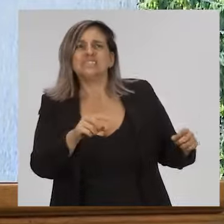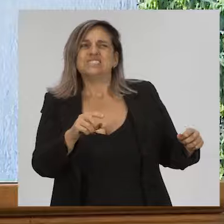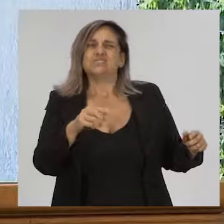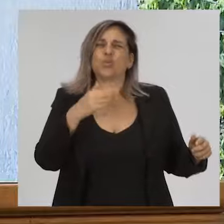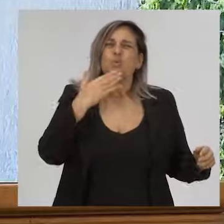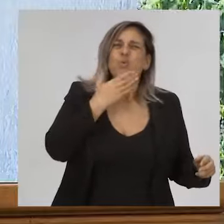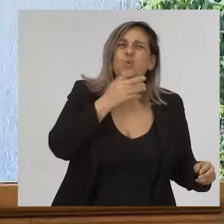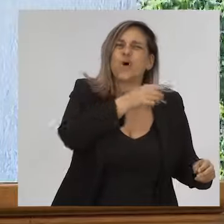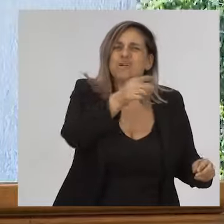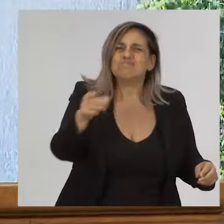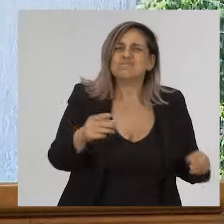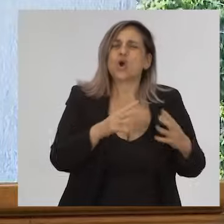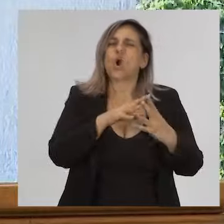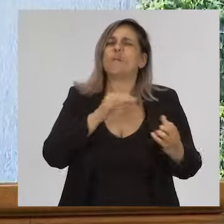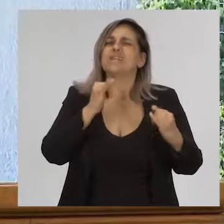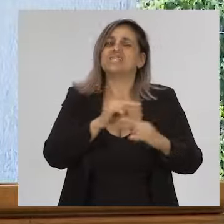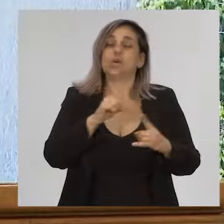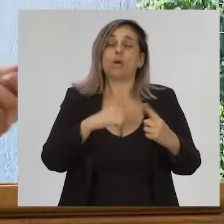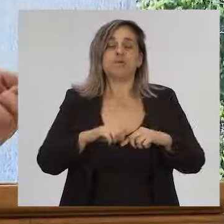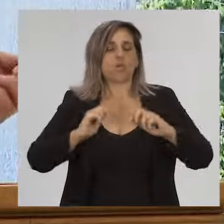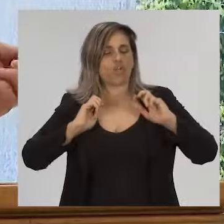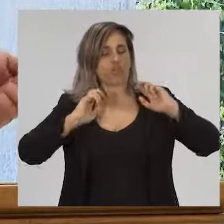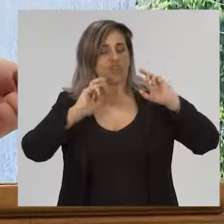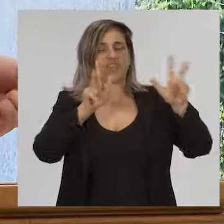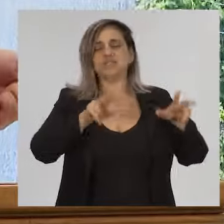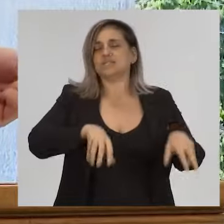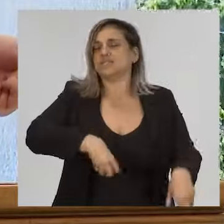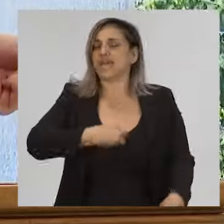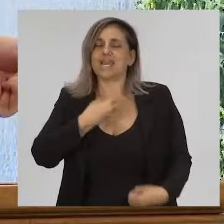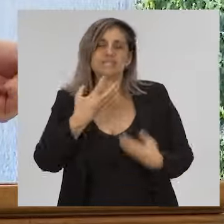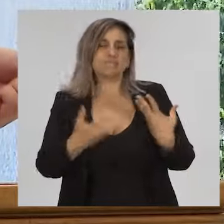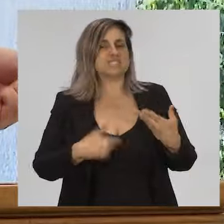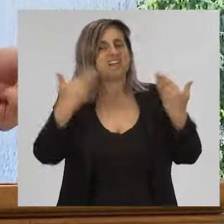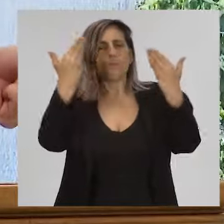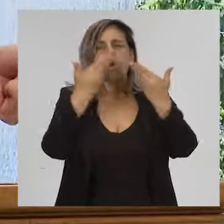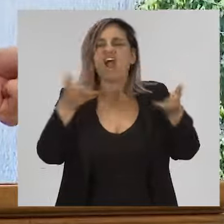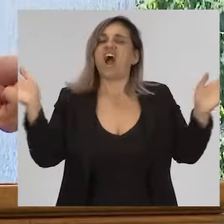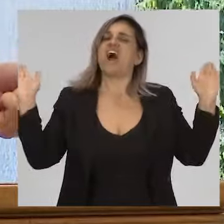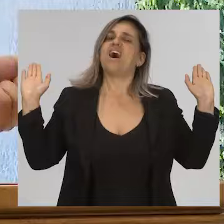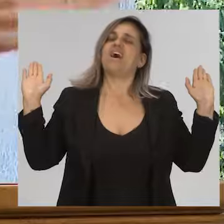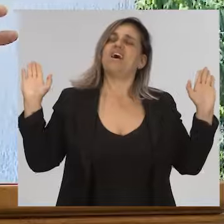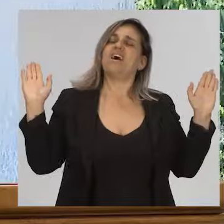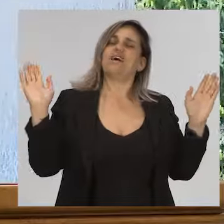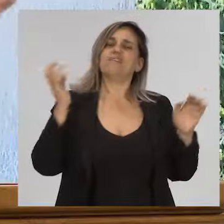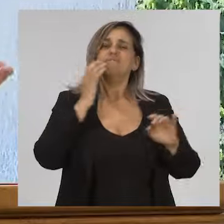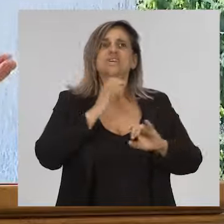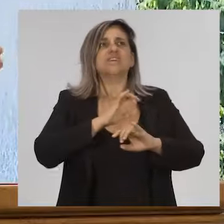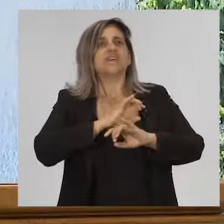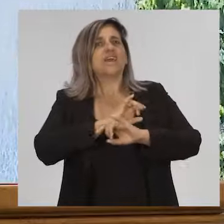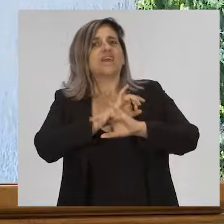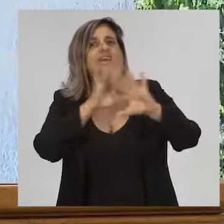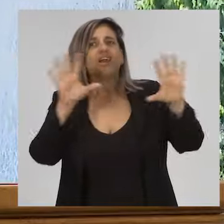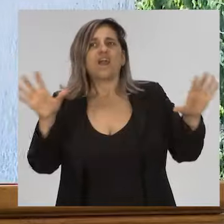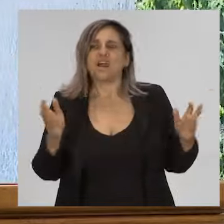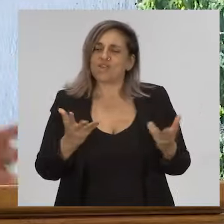entiendan. Pero como cuando lo hablas es como que te abren esa cicatriz que tenés que larga para afuera